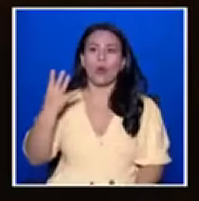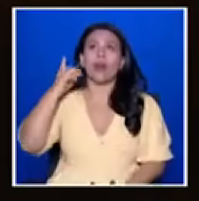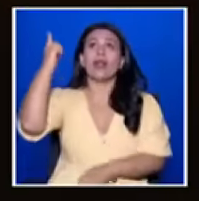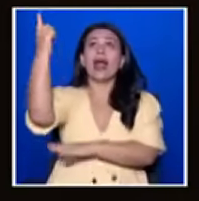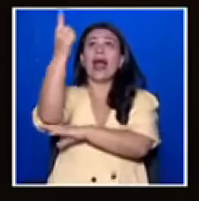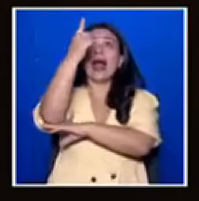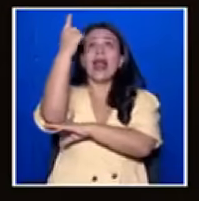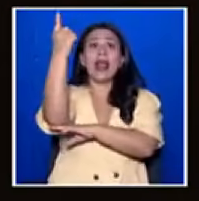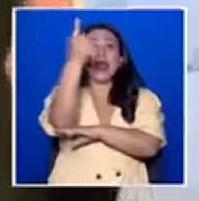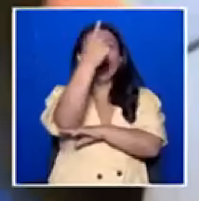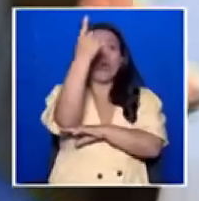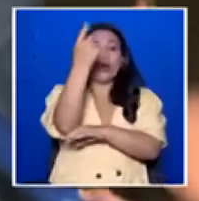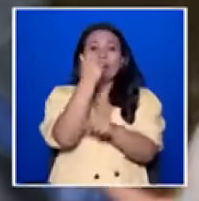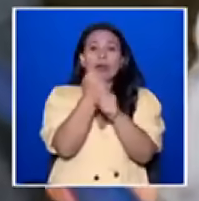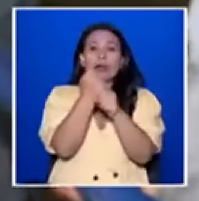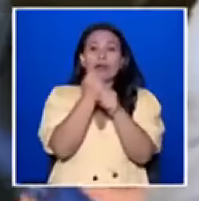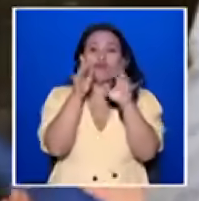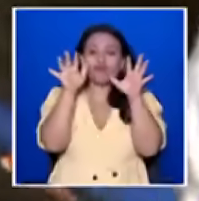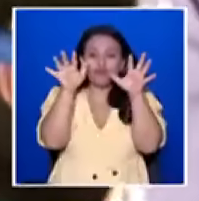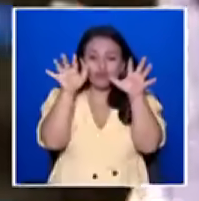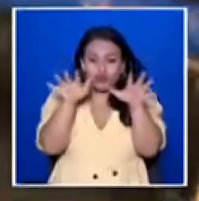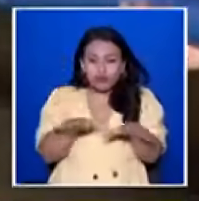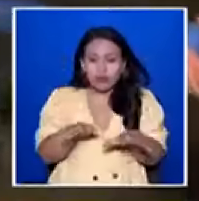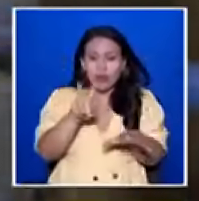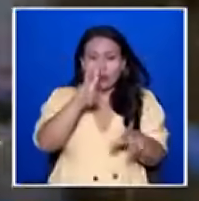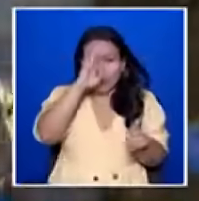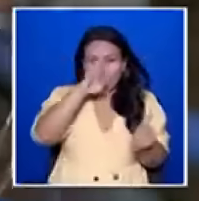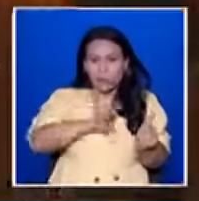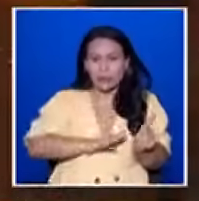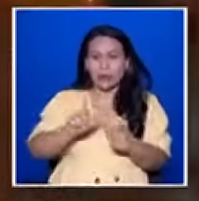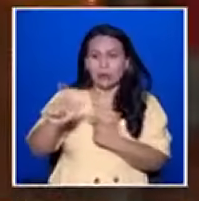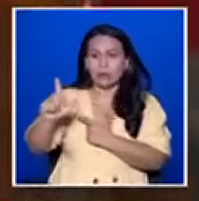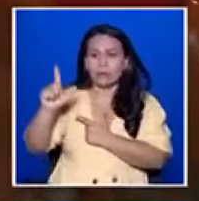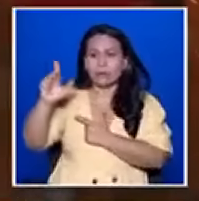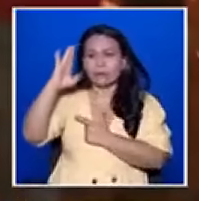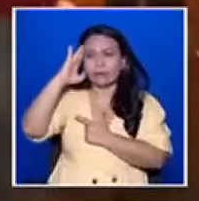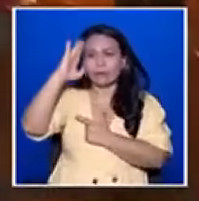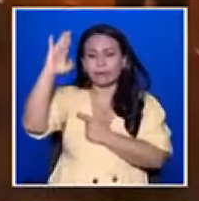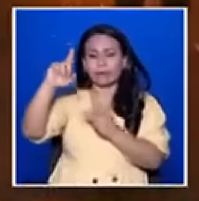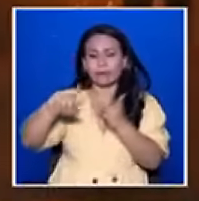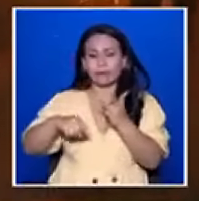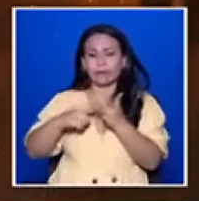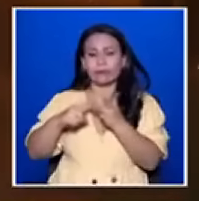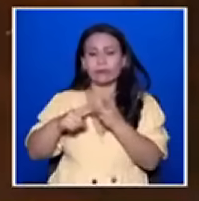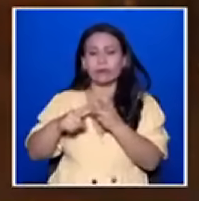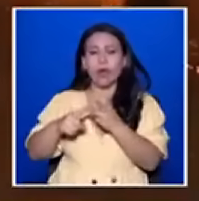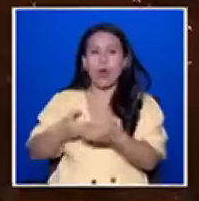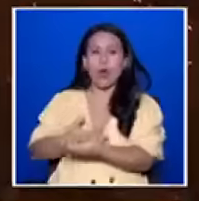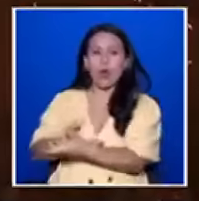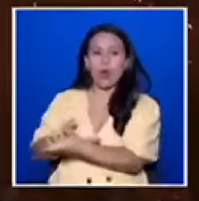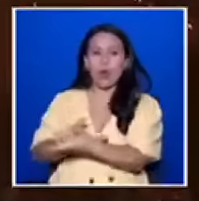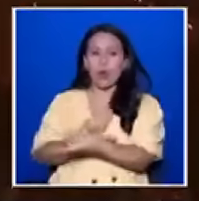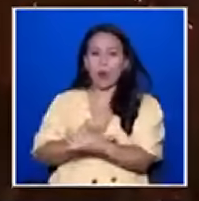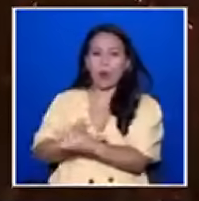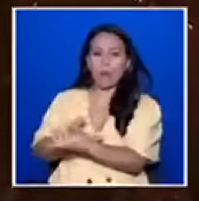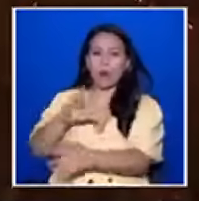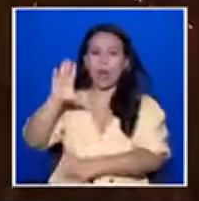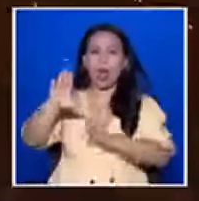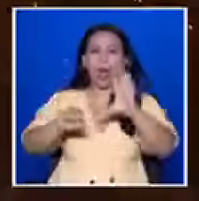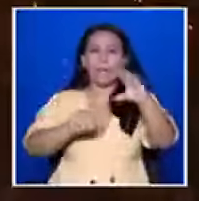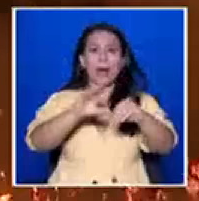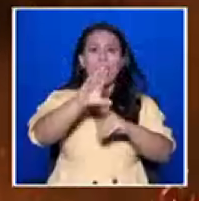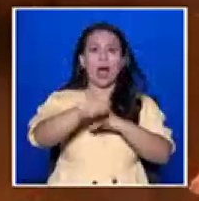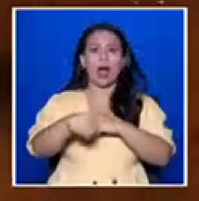helicópteros trabajarán en la zona, 2 de la Policía Nacional, 1 de las Fuerzas Armadas y el del Cuerpo de Bomberos, para liquidar el fuego